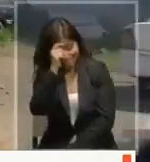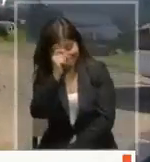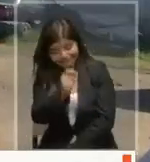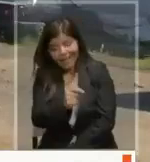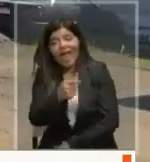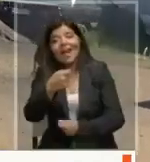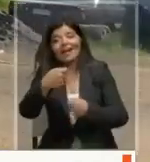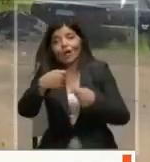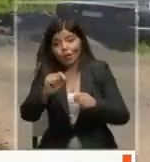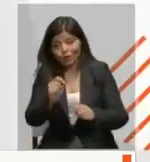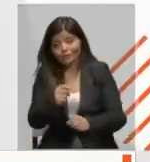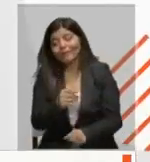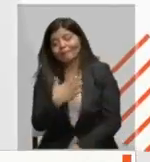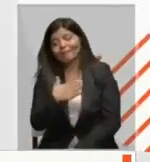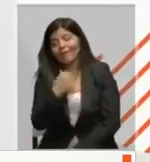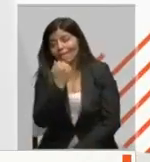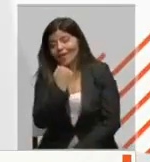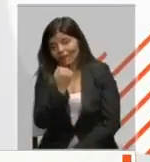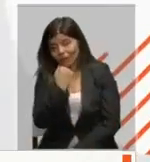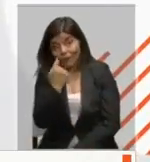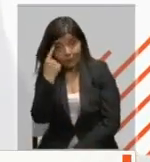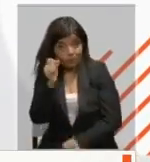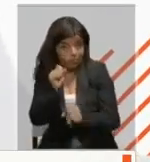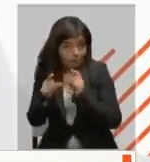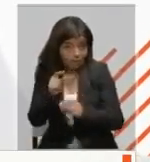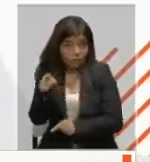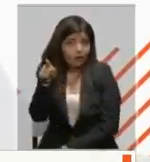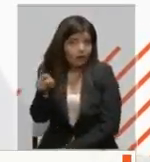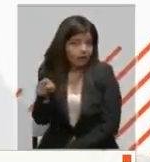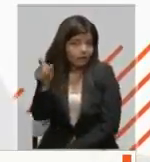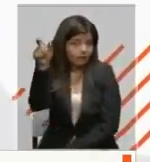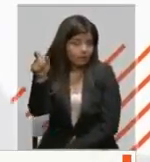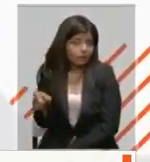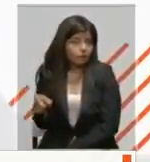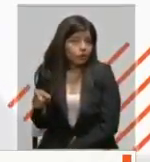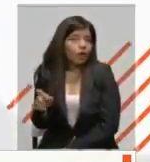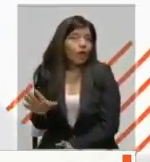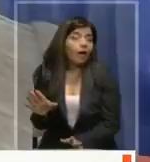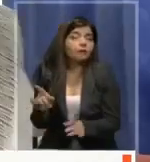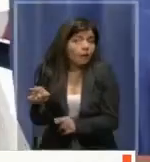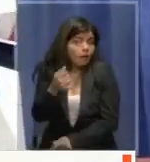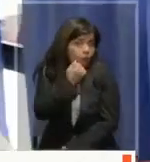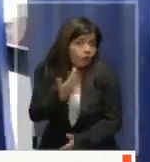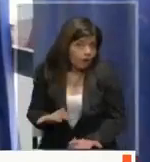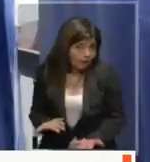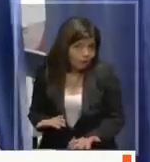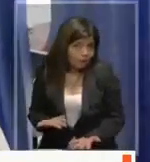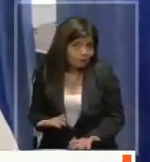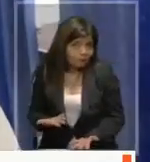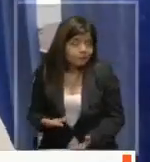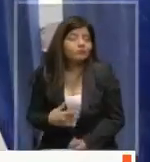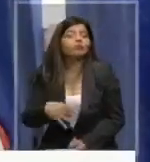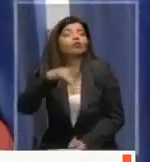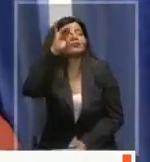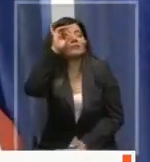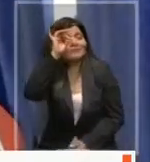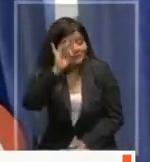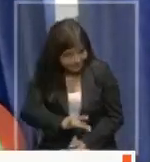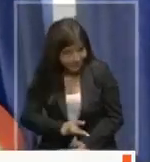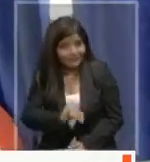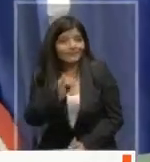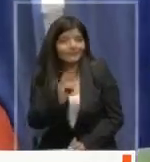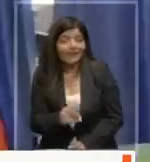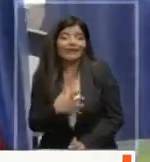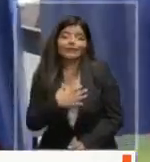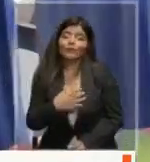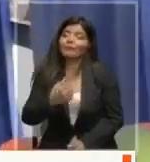voluntad a Carabineros, pero se defiende asegurando que el estudiante es el que estaría equivocado. Yo sé que también actué